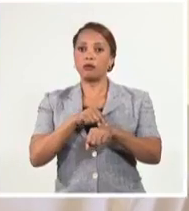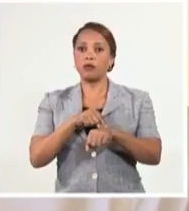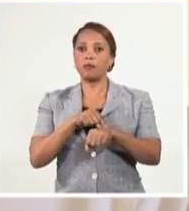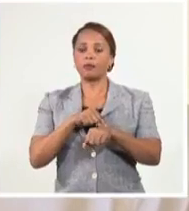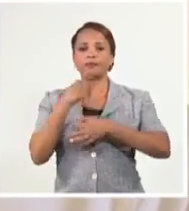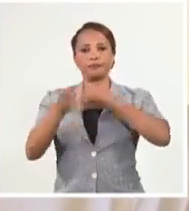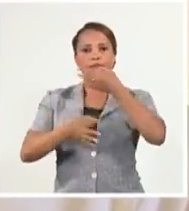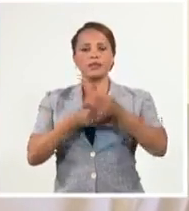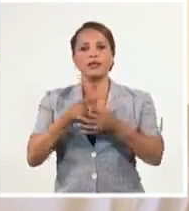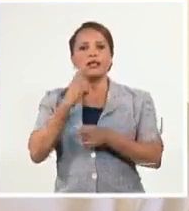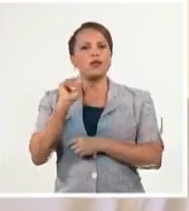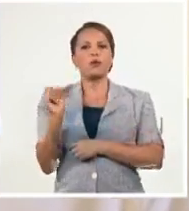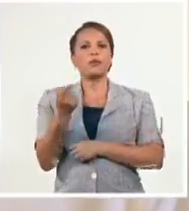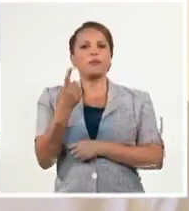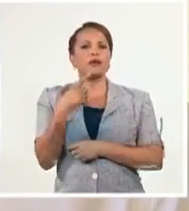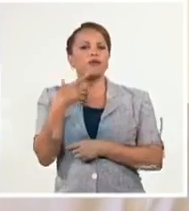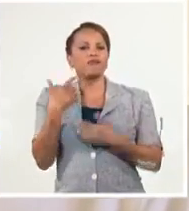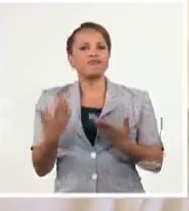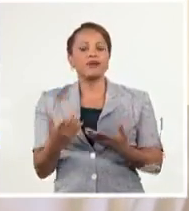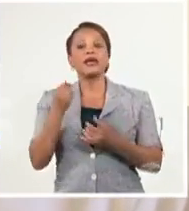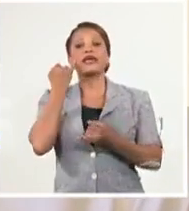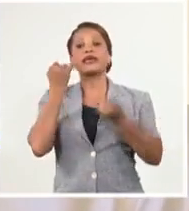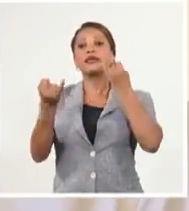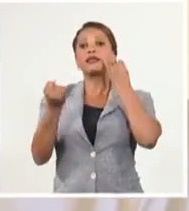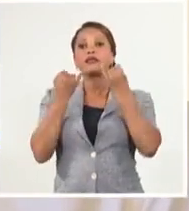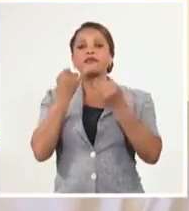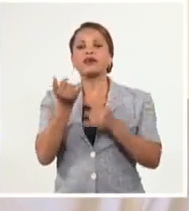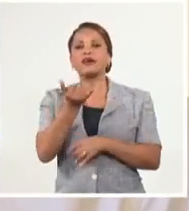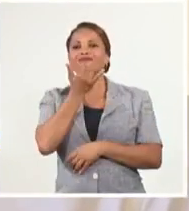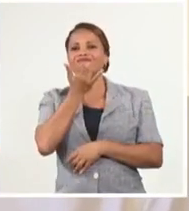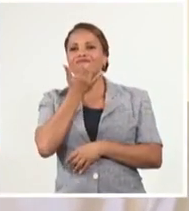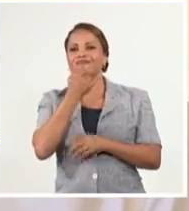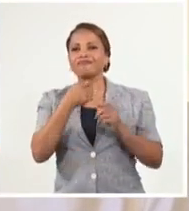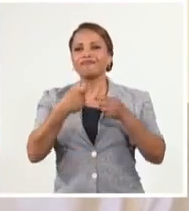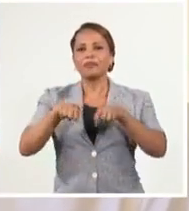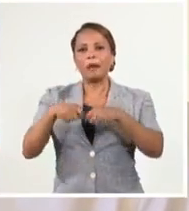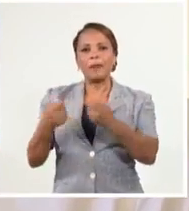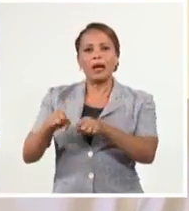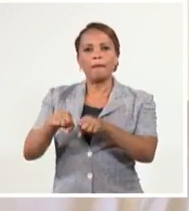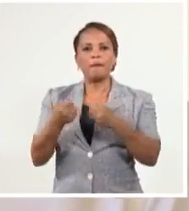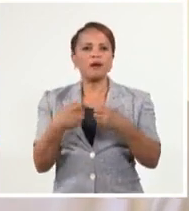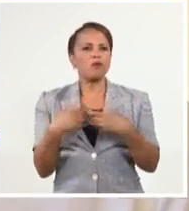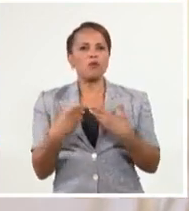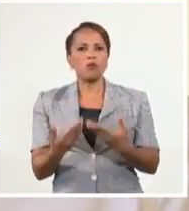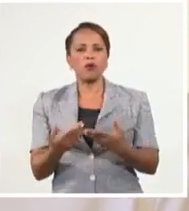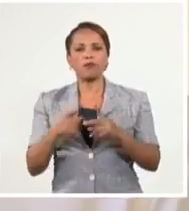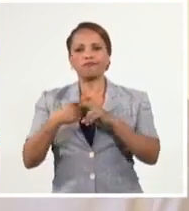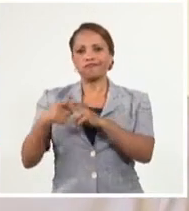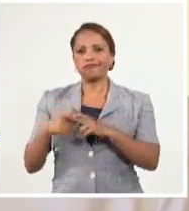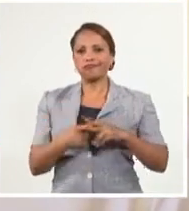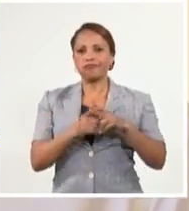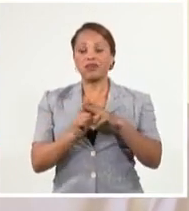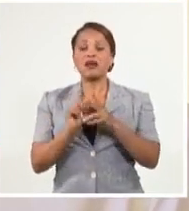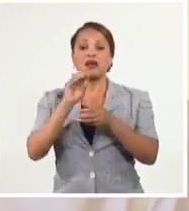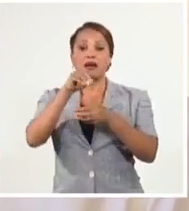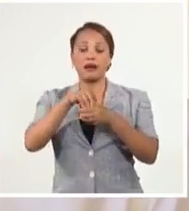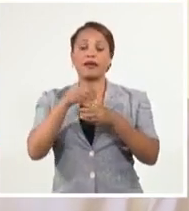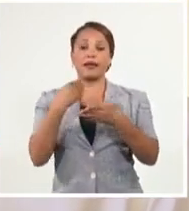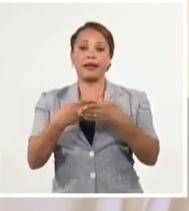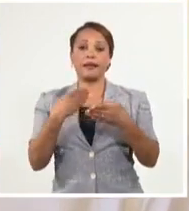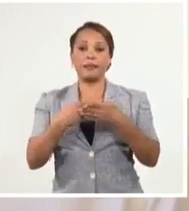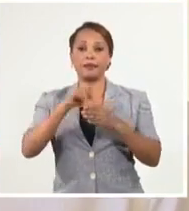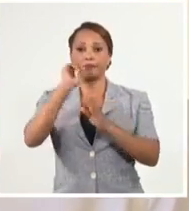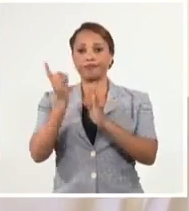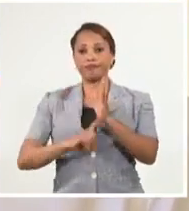fue identificar los elementos que sufrieron, los elementos estructurales que se deformaron en este fenómeno que